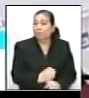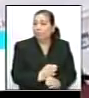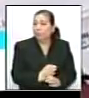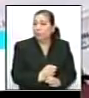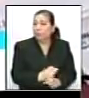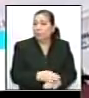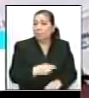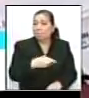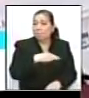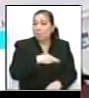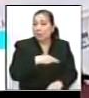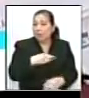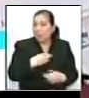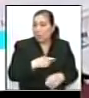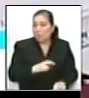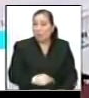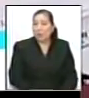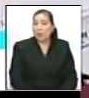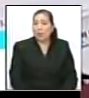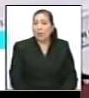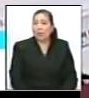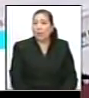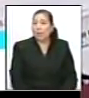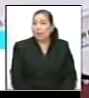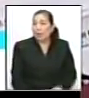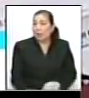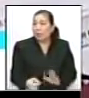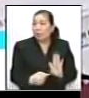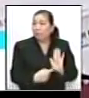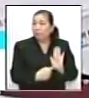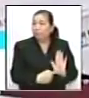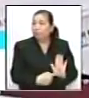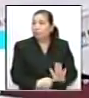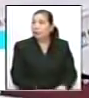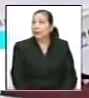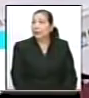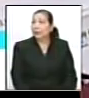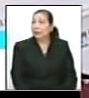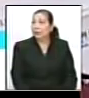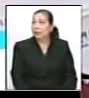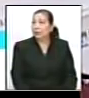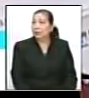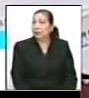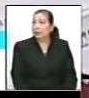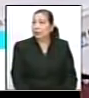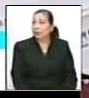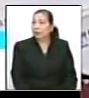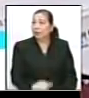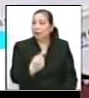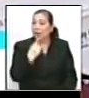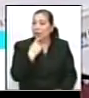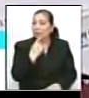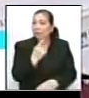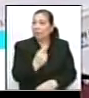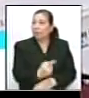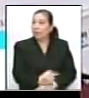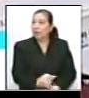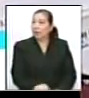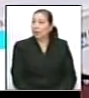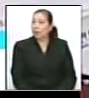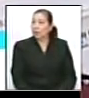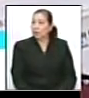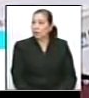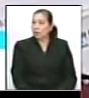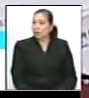al Ministerio Público, quien ha hecho suya y ha presentado la denuncia, y esto ha